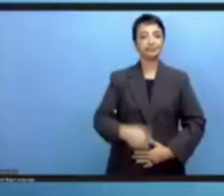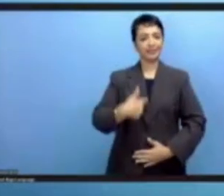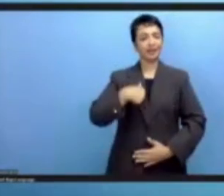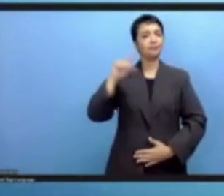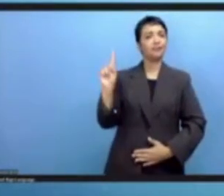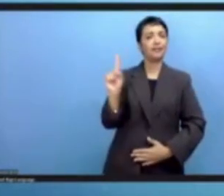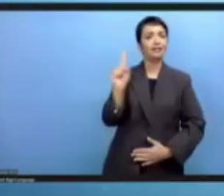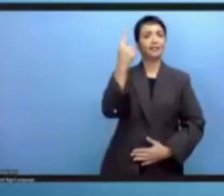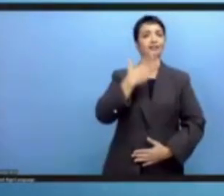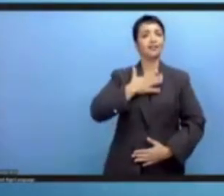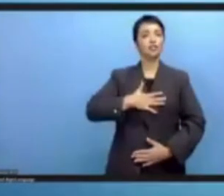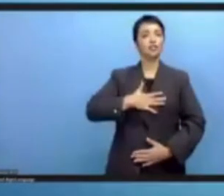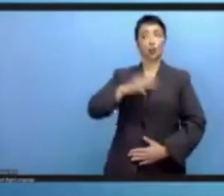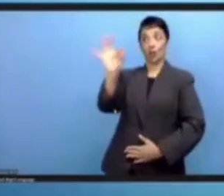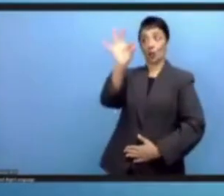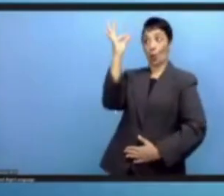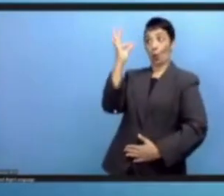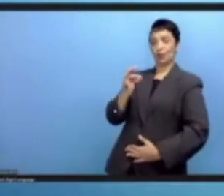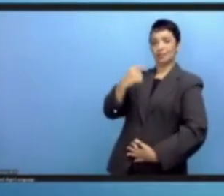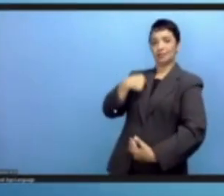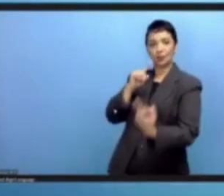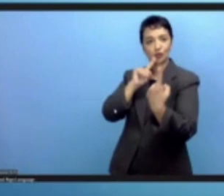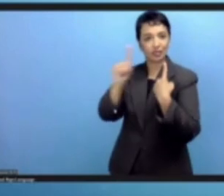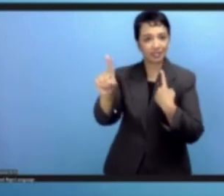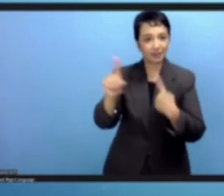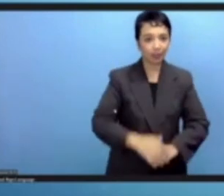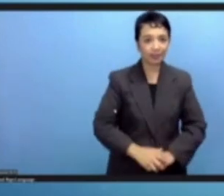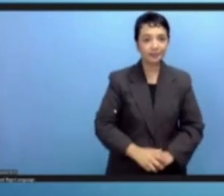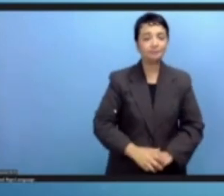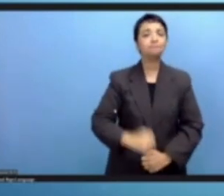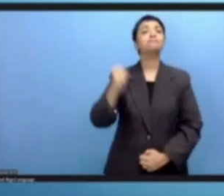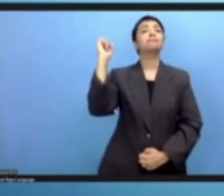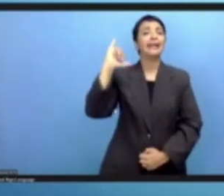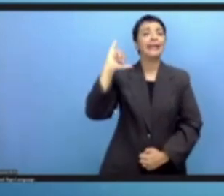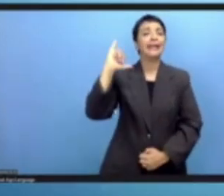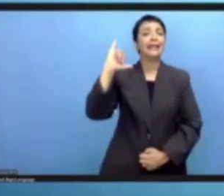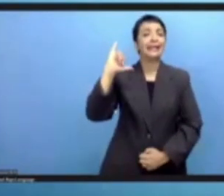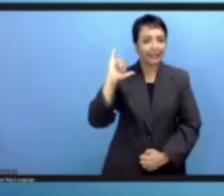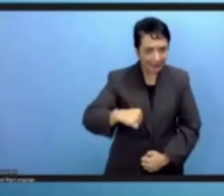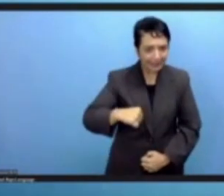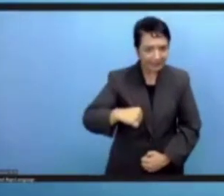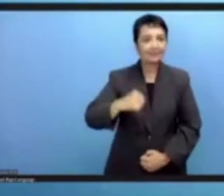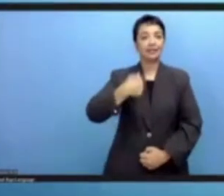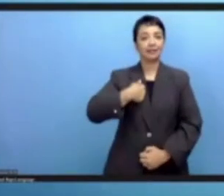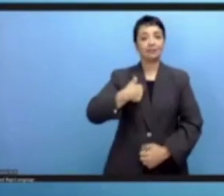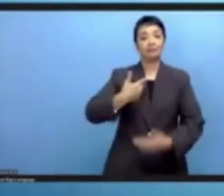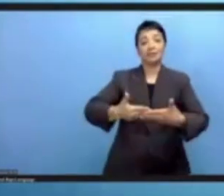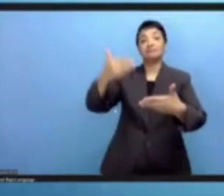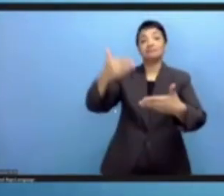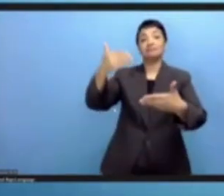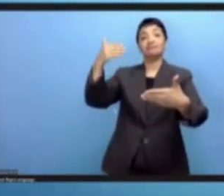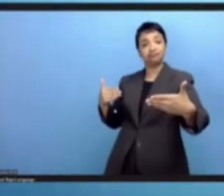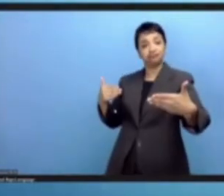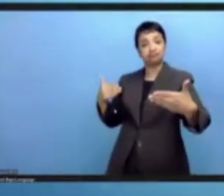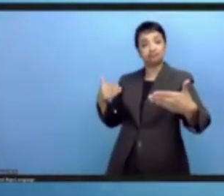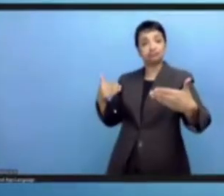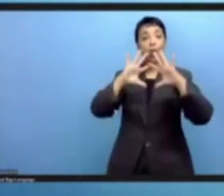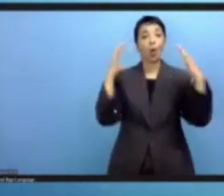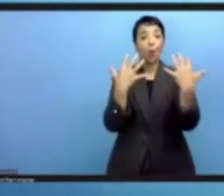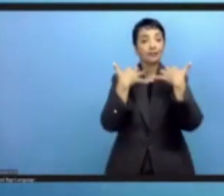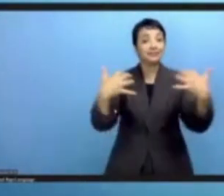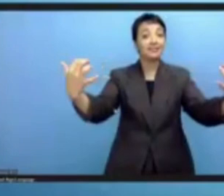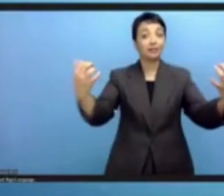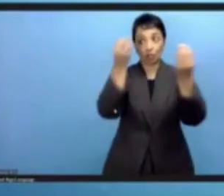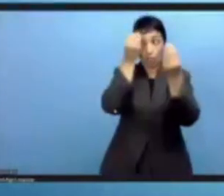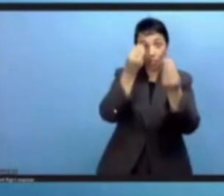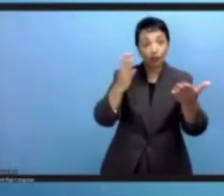quisiera comenzar respondiendo la pregunta de The Rain Martin Sí yo estuve en la Cumbre Mundial